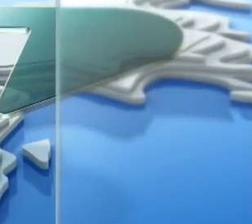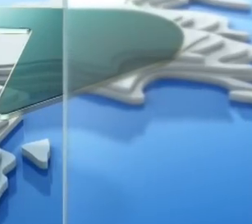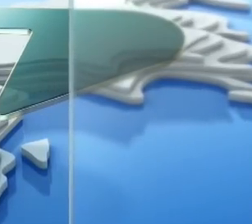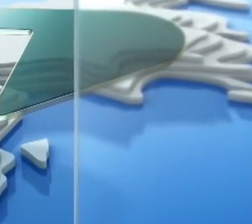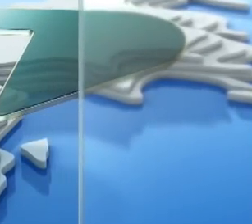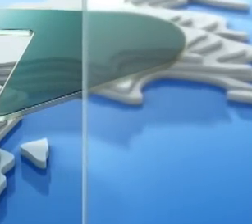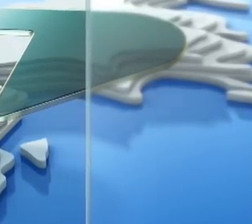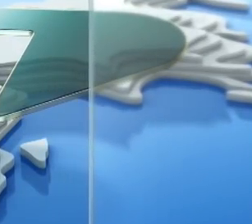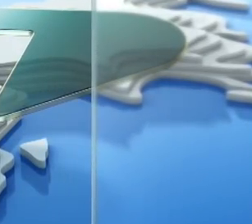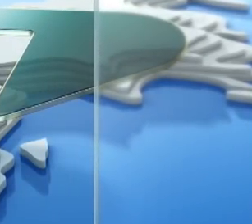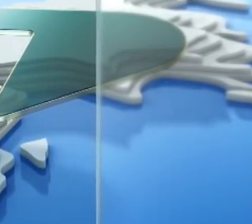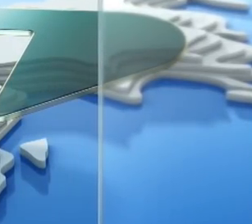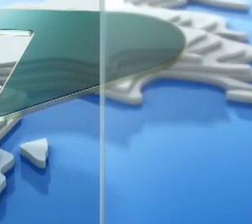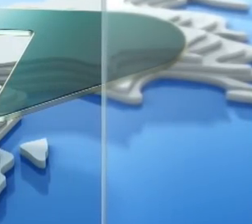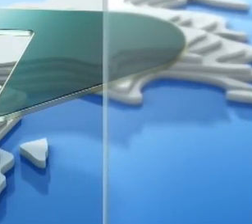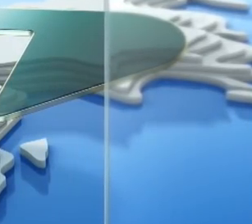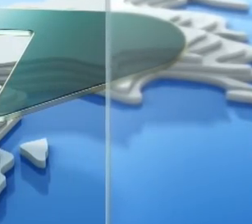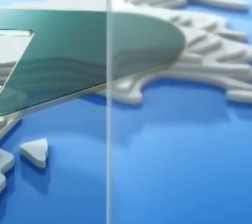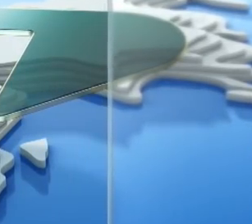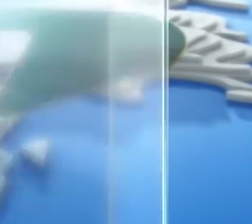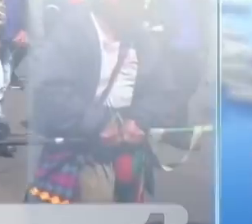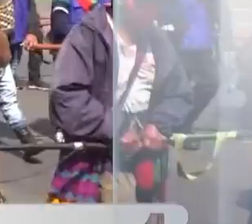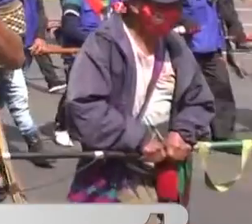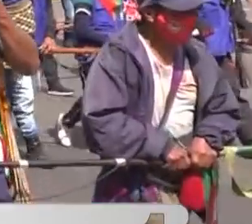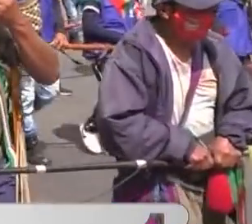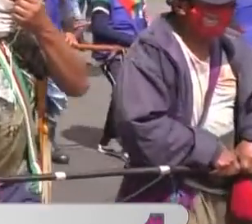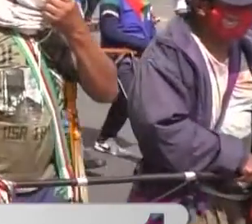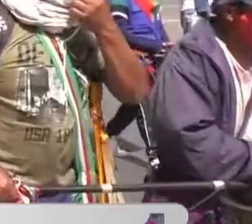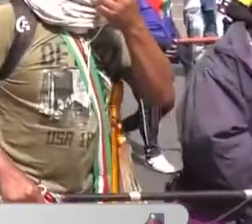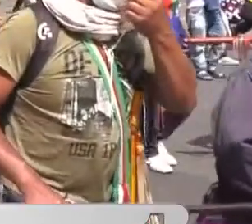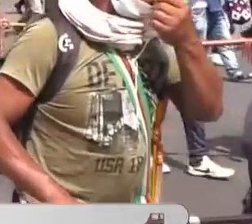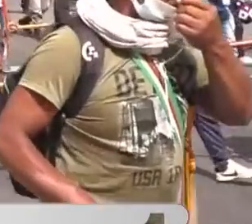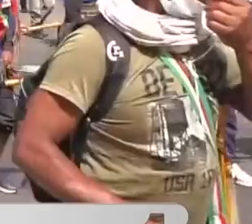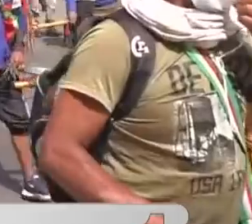Noticentro 1, CMI.